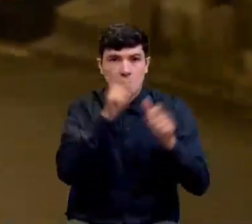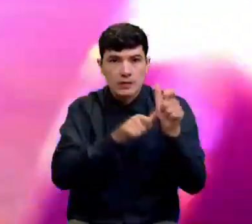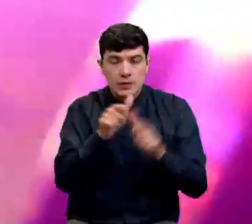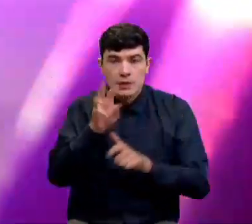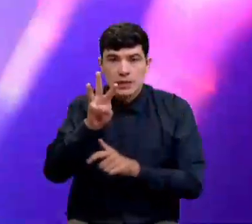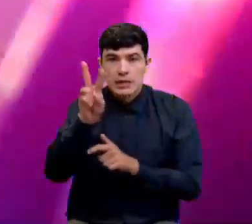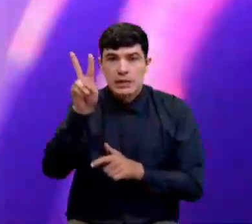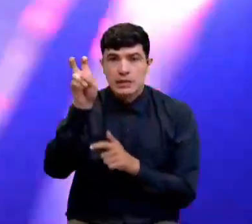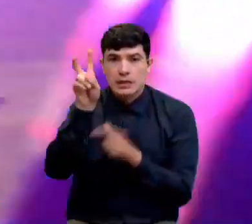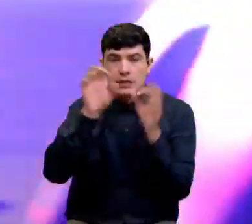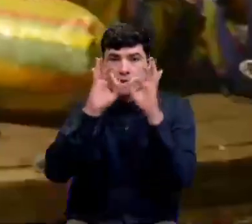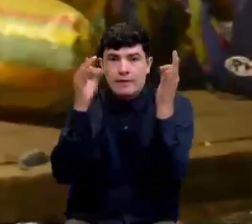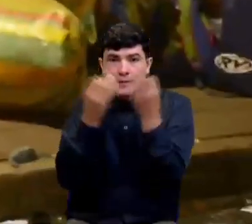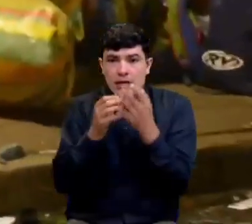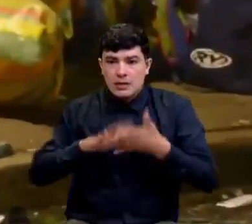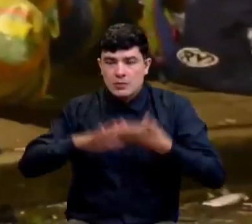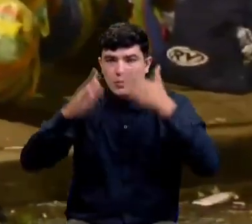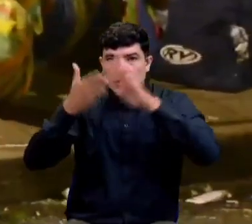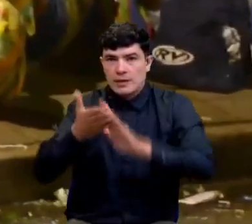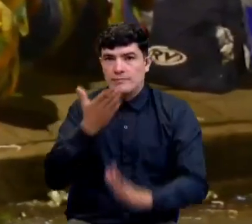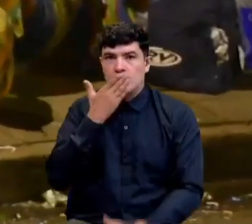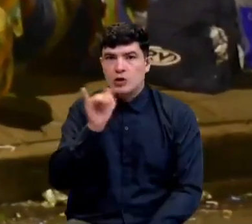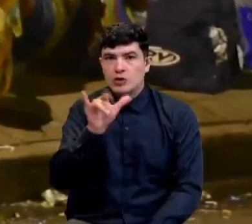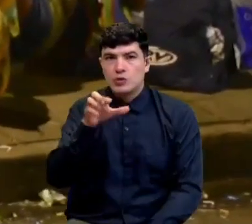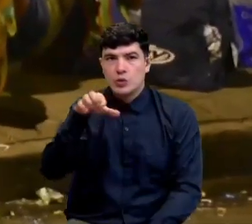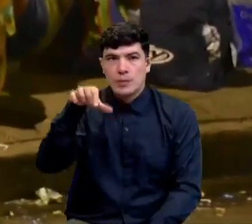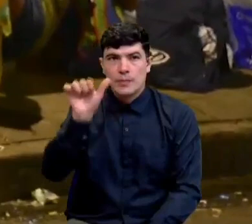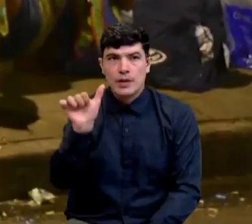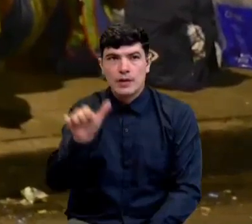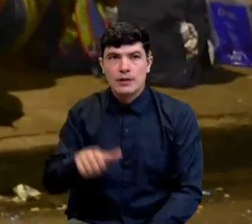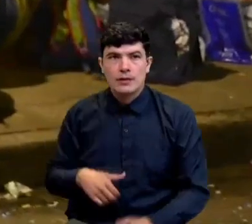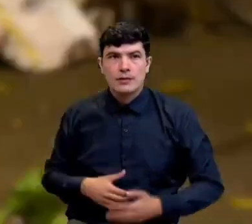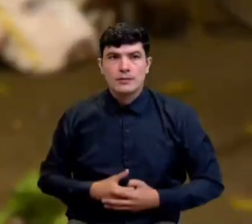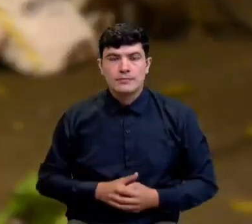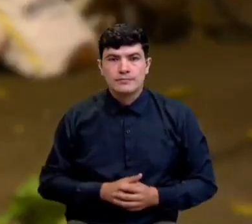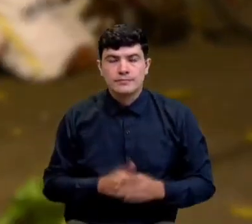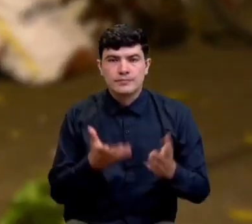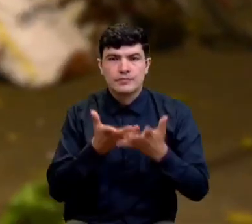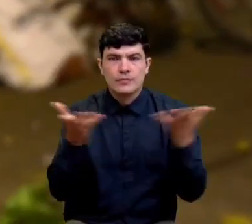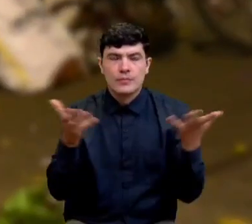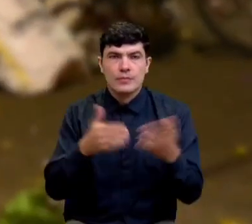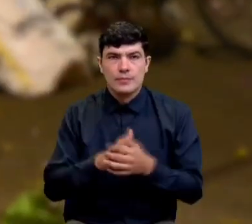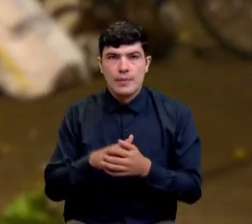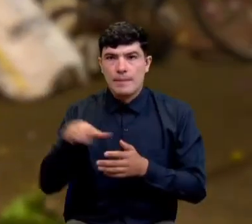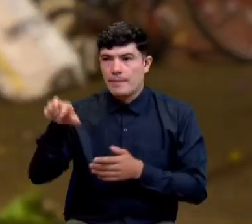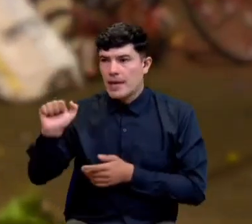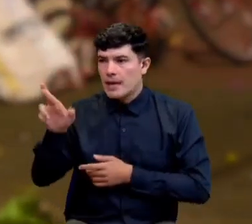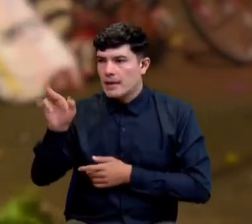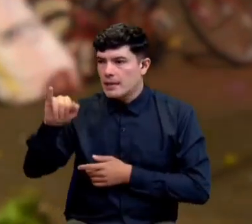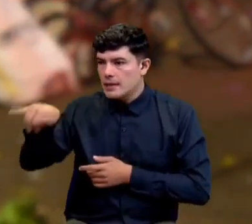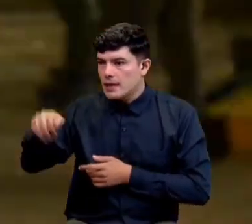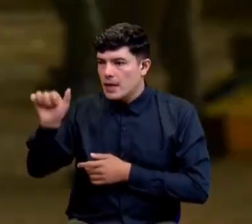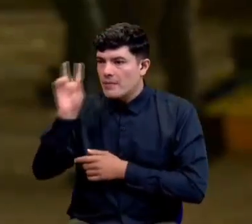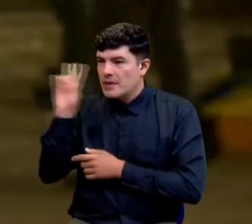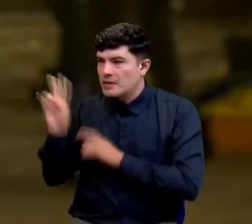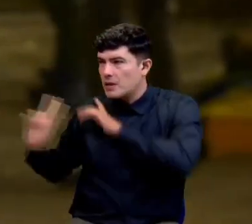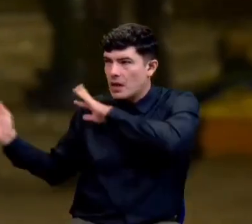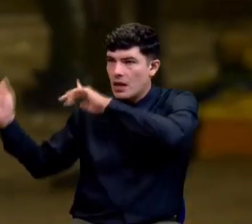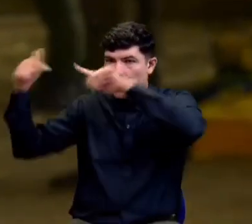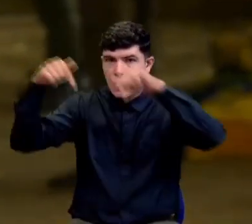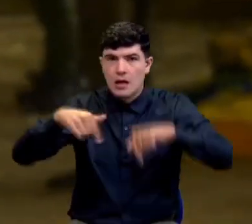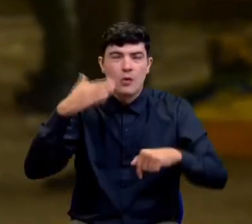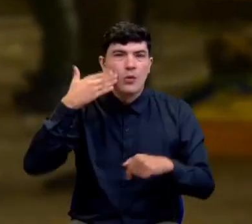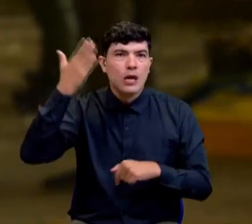trasladadas 37 familias de la comunidad indígena Yucpa, que habían llegado de la serranía del Perijá, Venezuela, a Bucaramanga